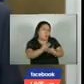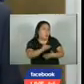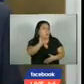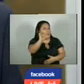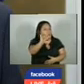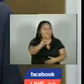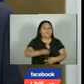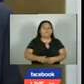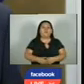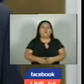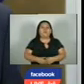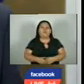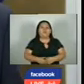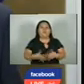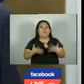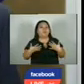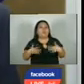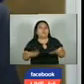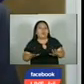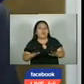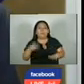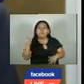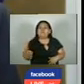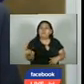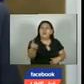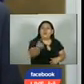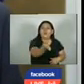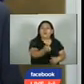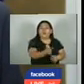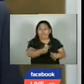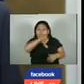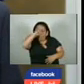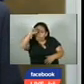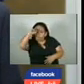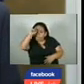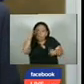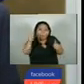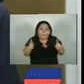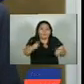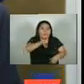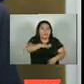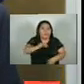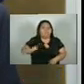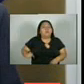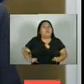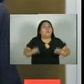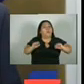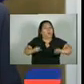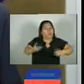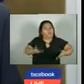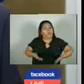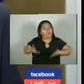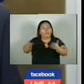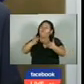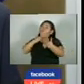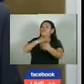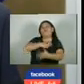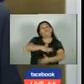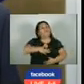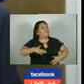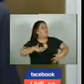los millones de salvadoreños honrados podemos salir a las calles y disfrutar